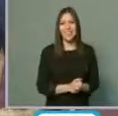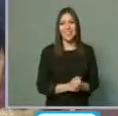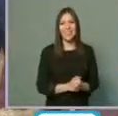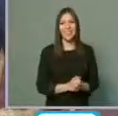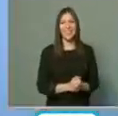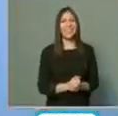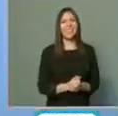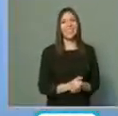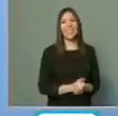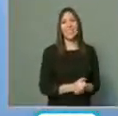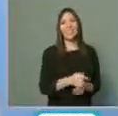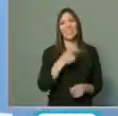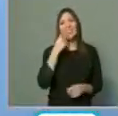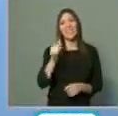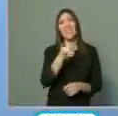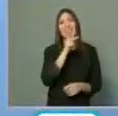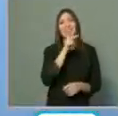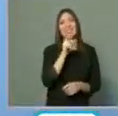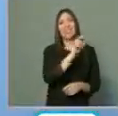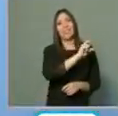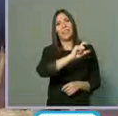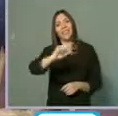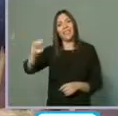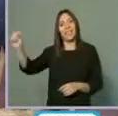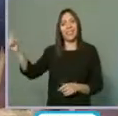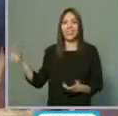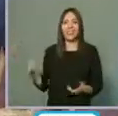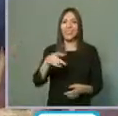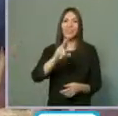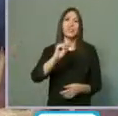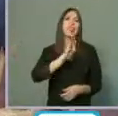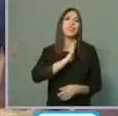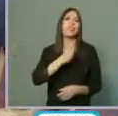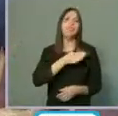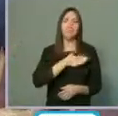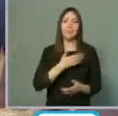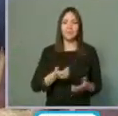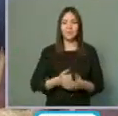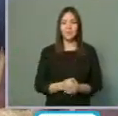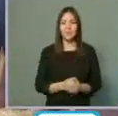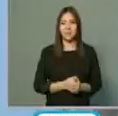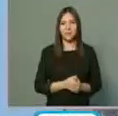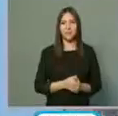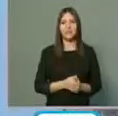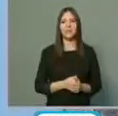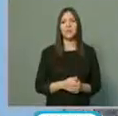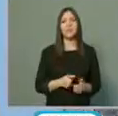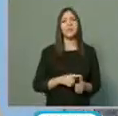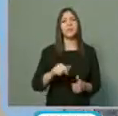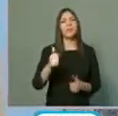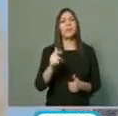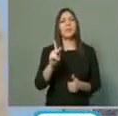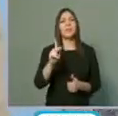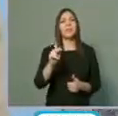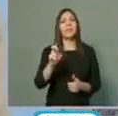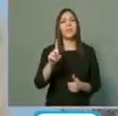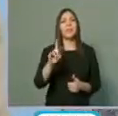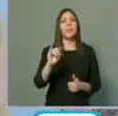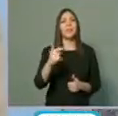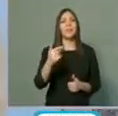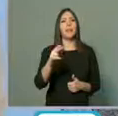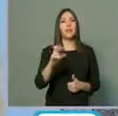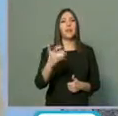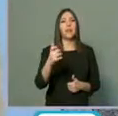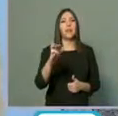Supercalifragilístico espiralidoso. Eso. Pero no es en español. Oye, Ay, sí. fíjate esta palabra, pedigüeñería. ¿Qué es eso? Pedigüeño es